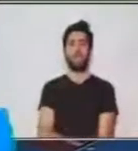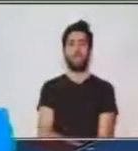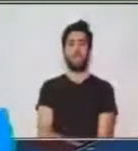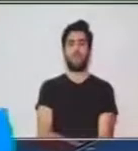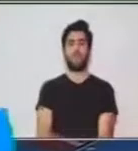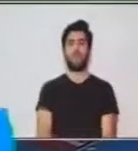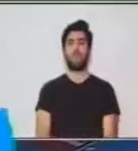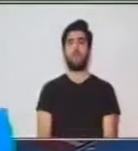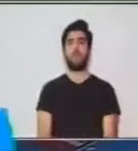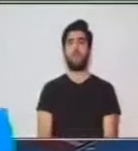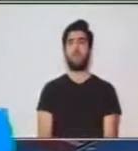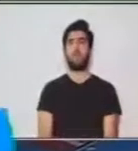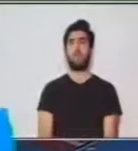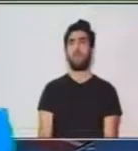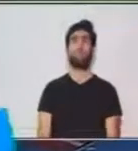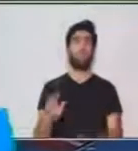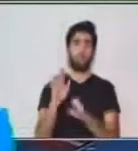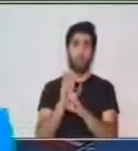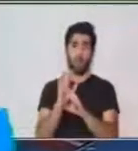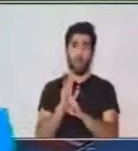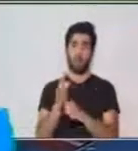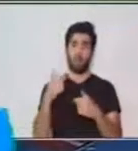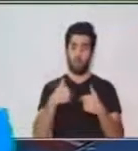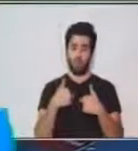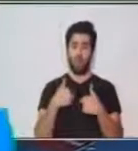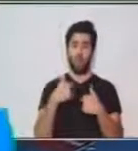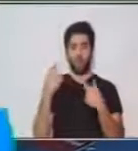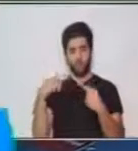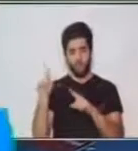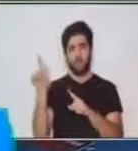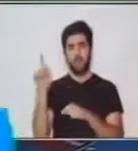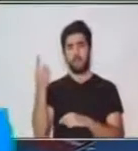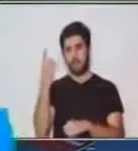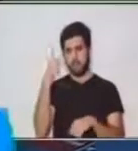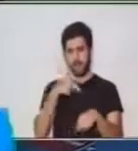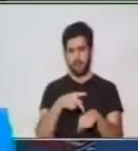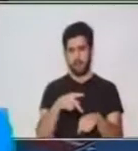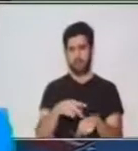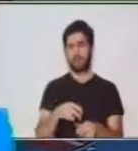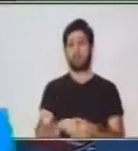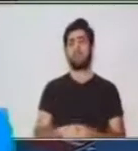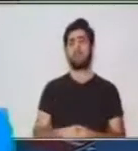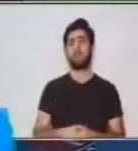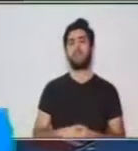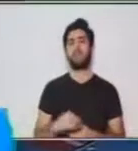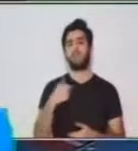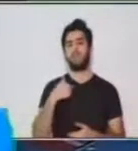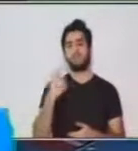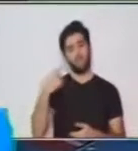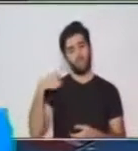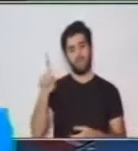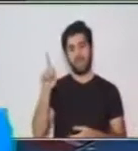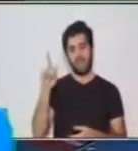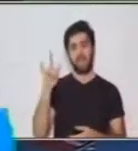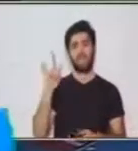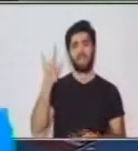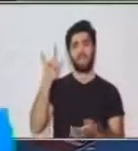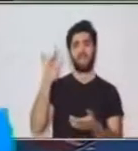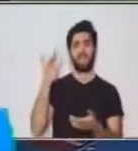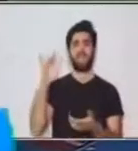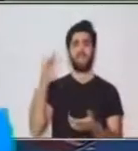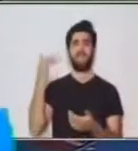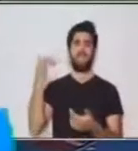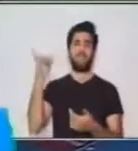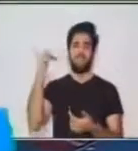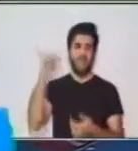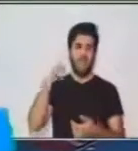Si yo fui por primera vez de viaje a